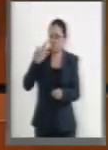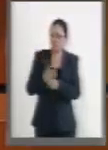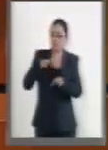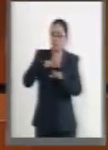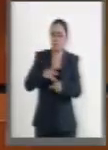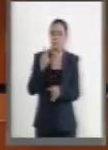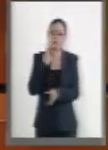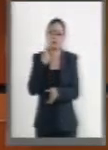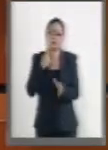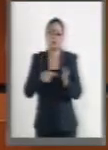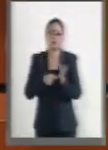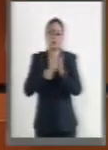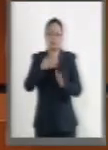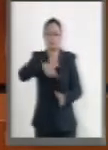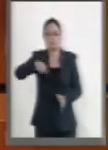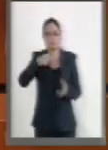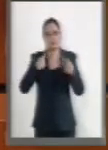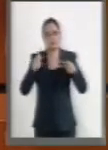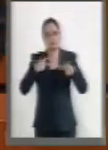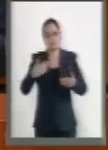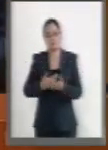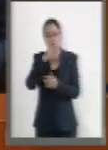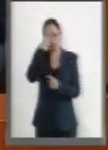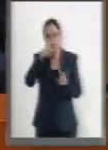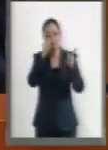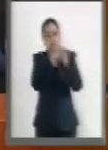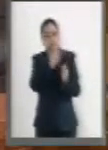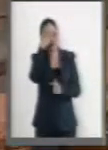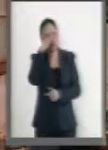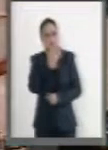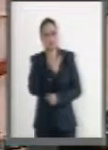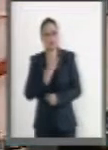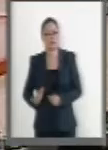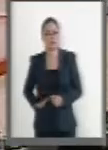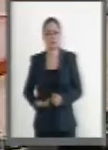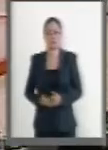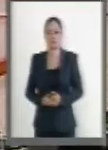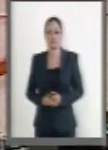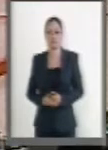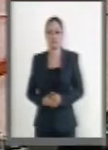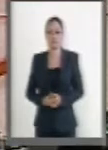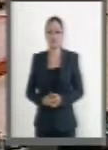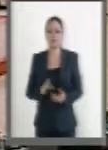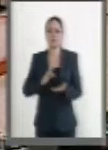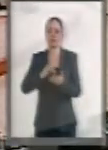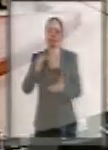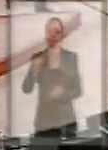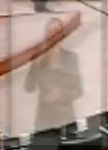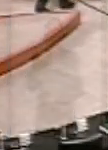política frente a todos los mexicanos. Es cuanto, señor presidente. Gracias, senador Luis Armando Melgar.